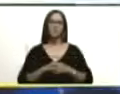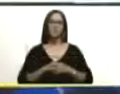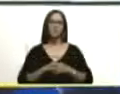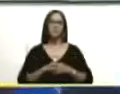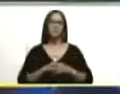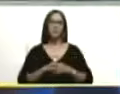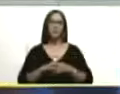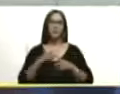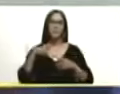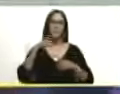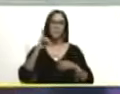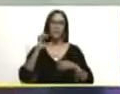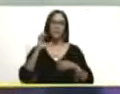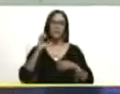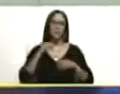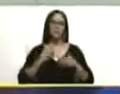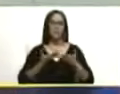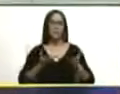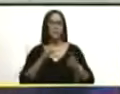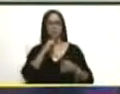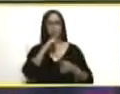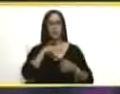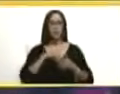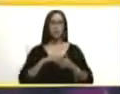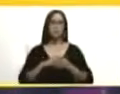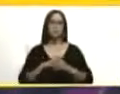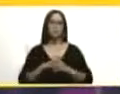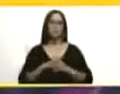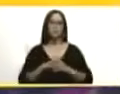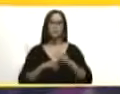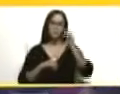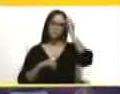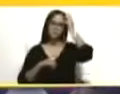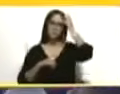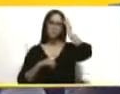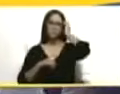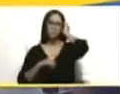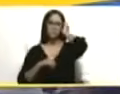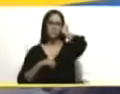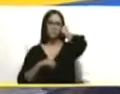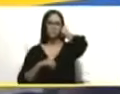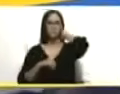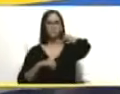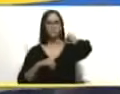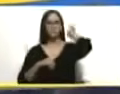Pedro Calzadilla que se la da de historiador, fíjense estos datos